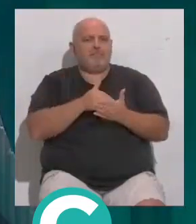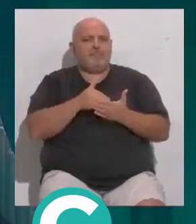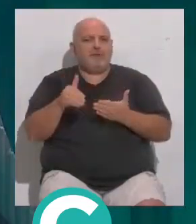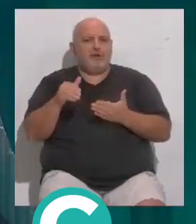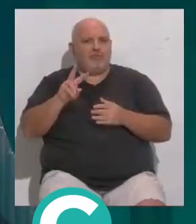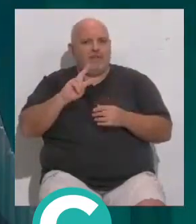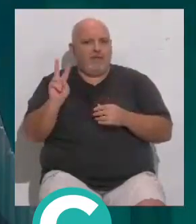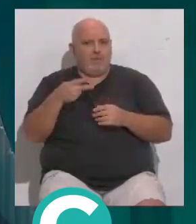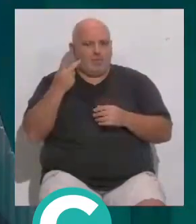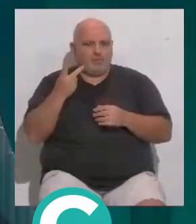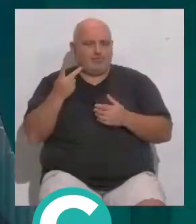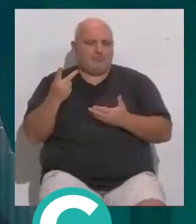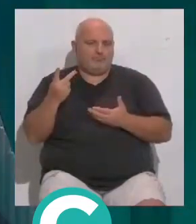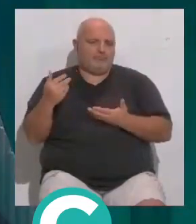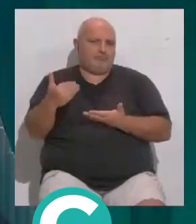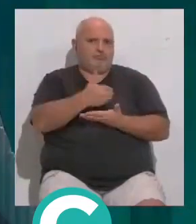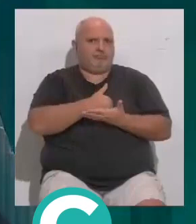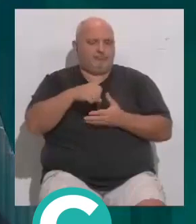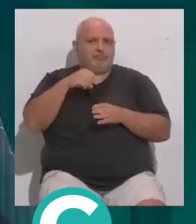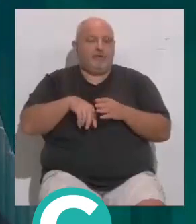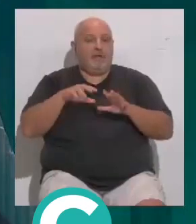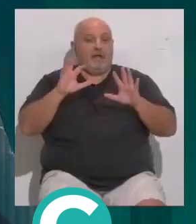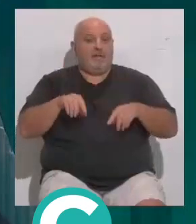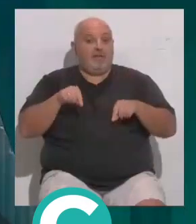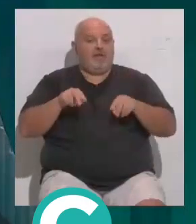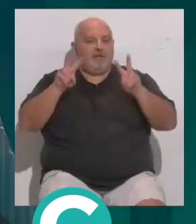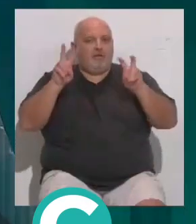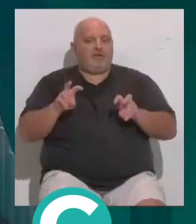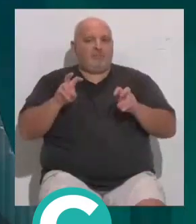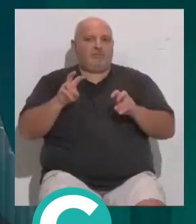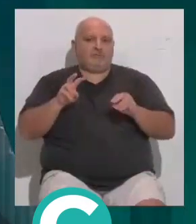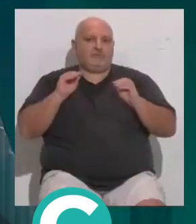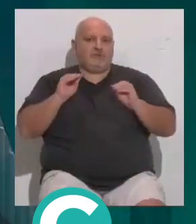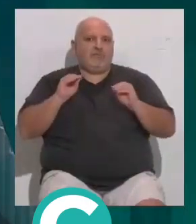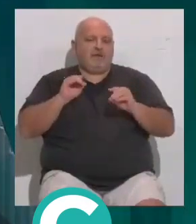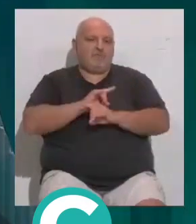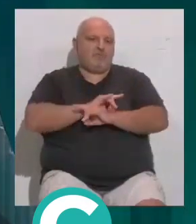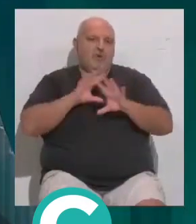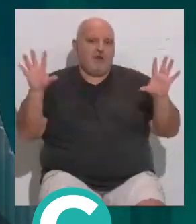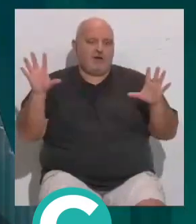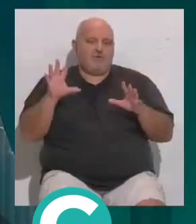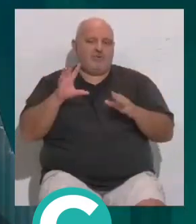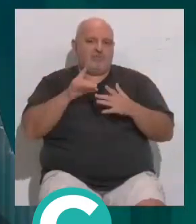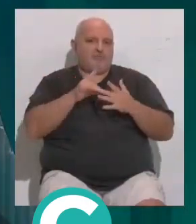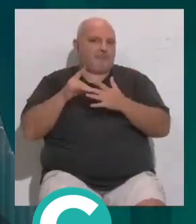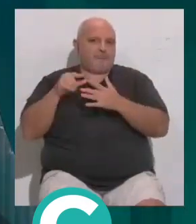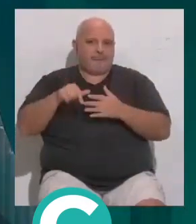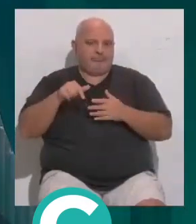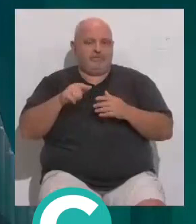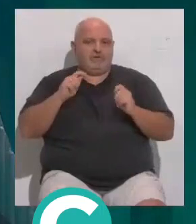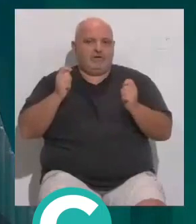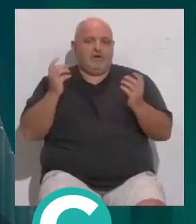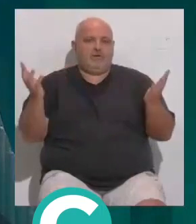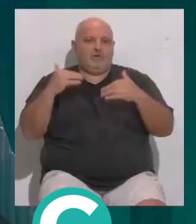millones de euros de retorno financiero. Inciden en que Cádiz ya es un referente para la convocatoria de